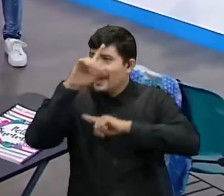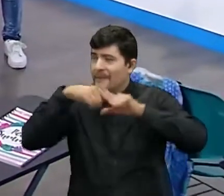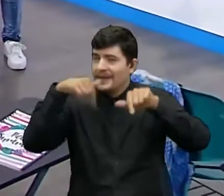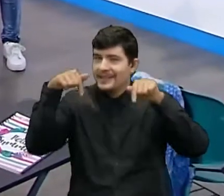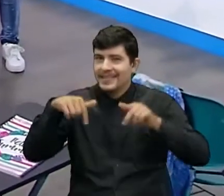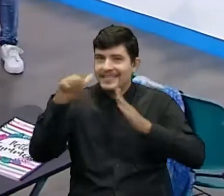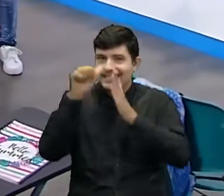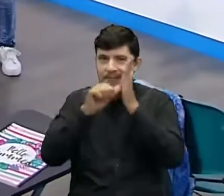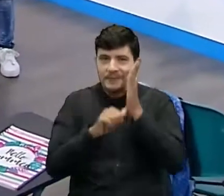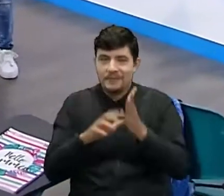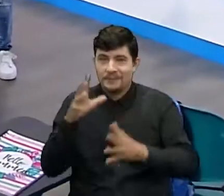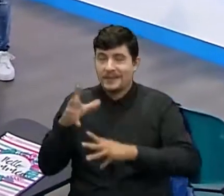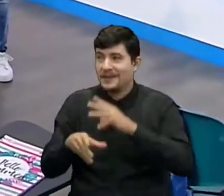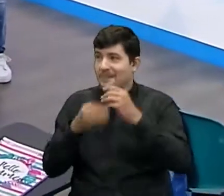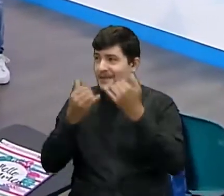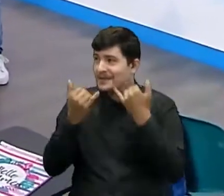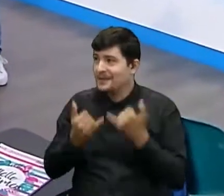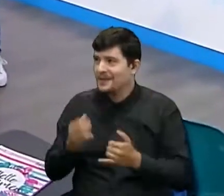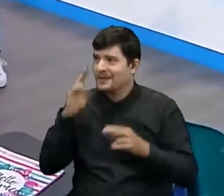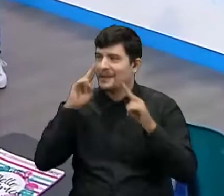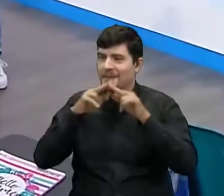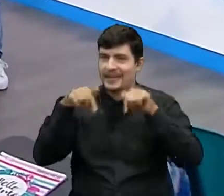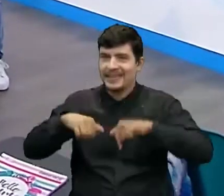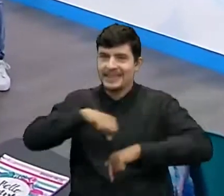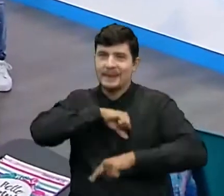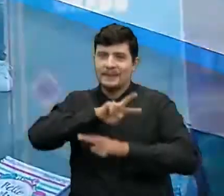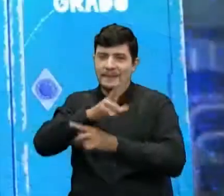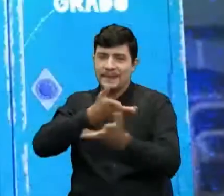A nuestro programa Así que hagámoslo Aquí parchando